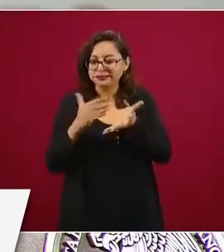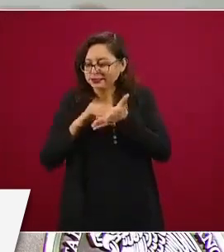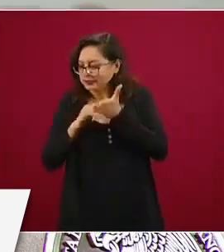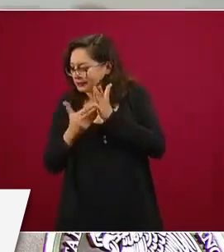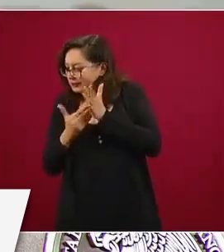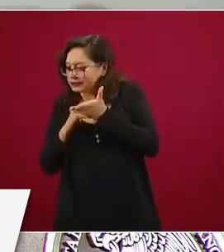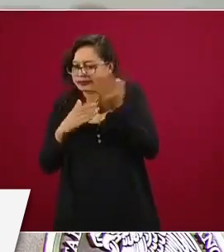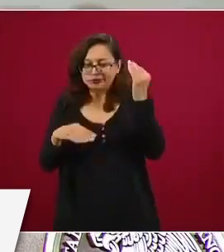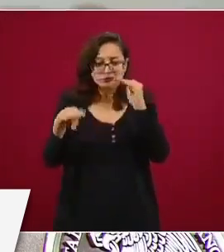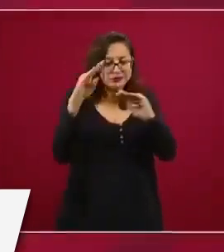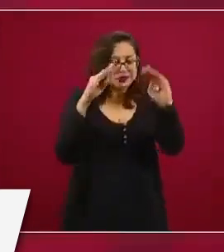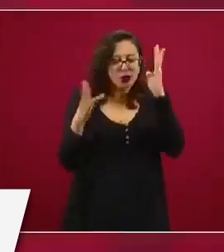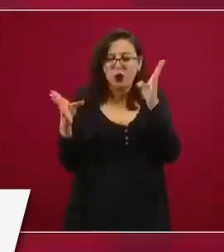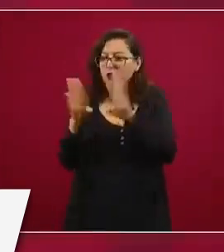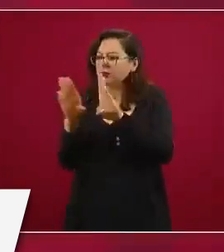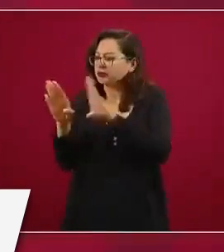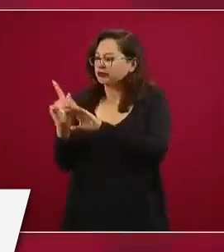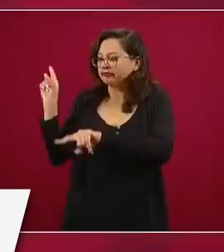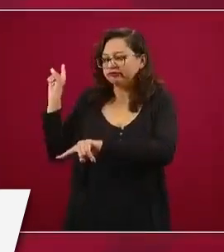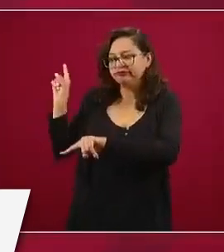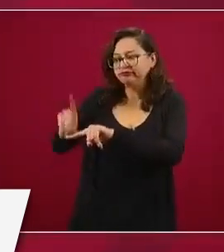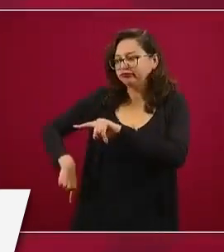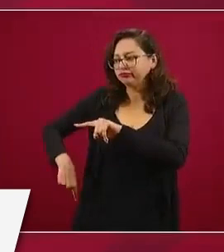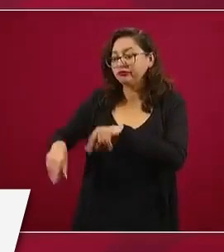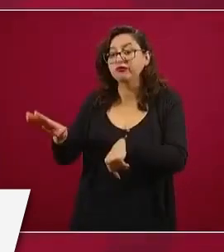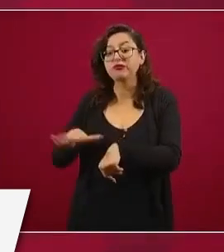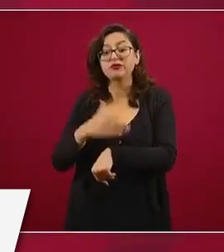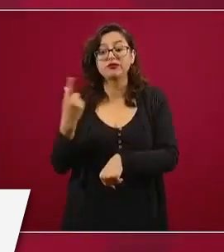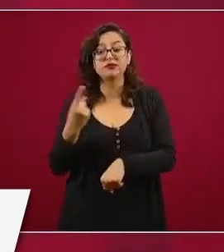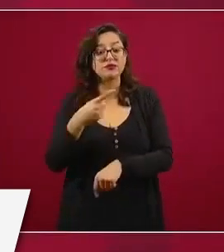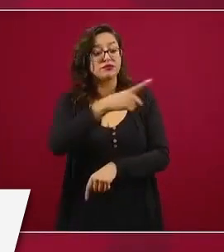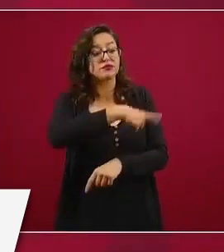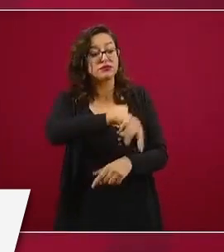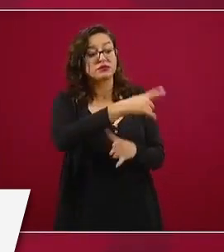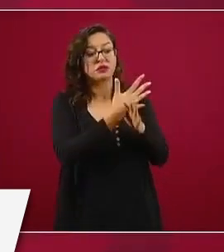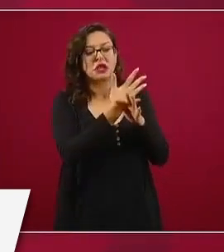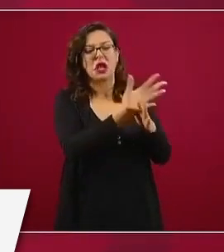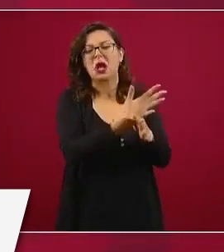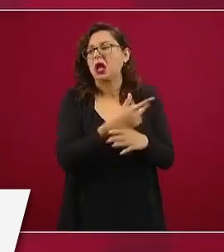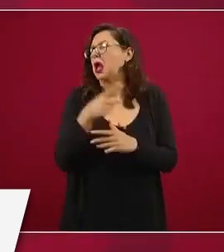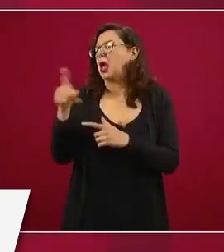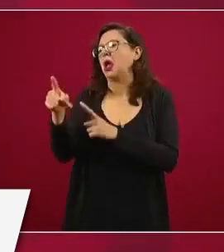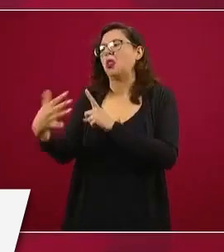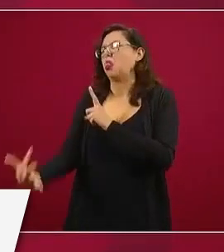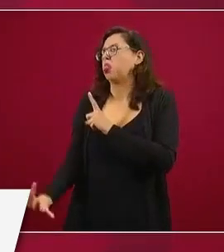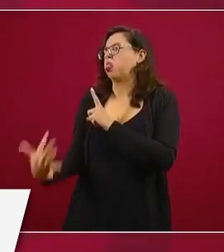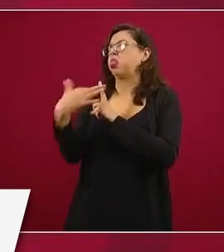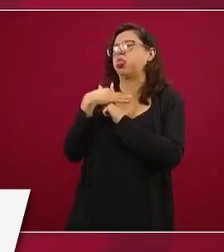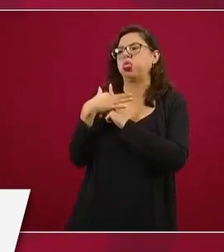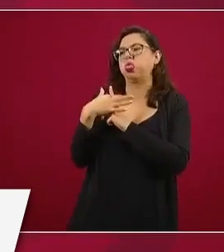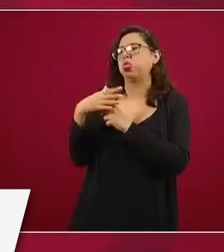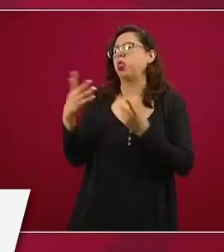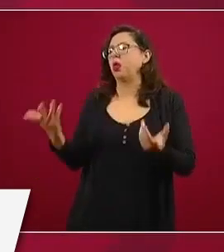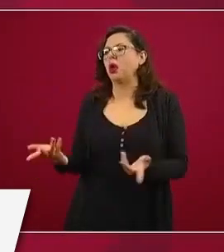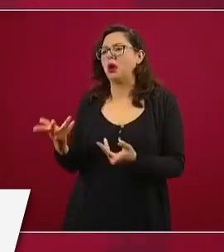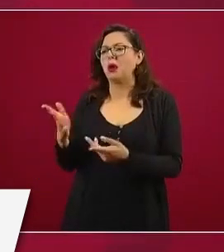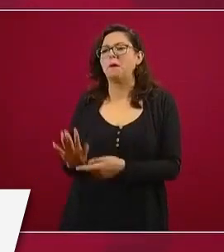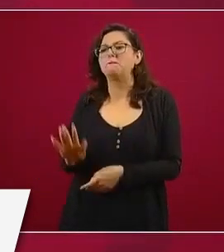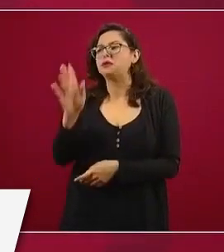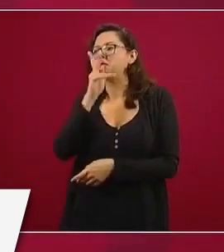de darle marcha atrás, porque para ellos eso es populismo, eso es